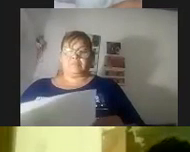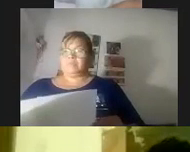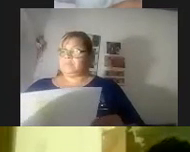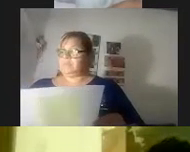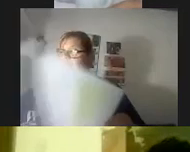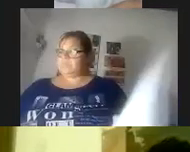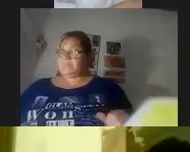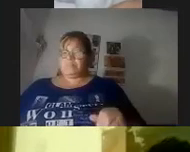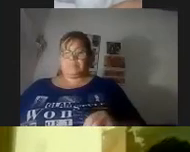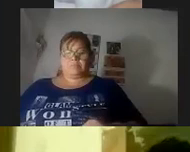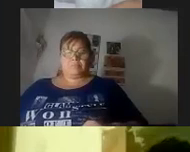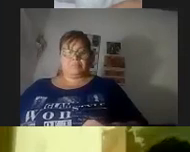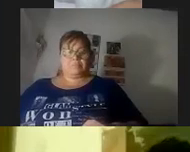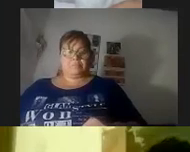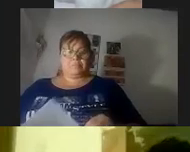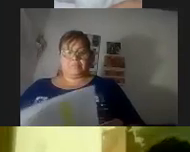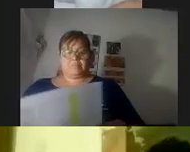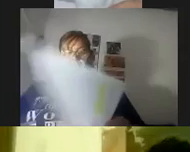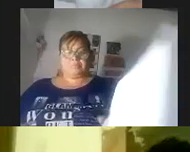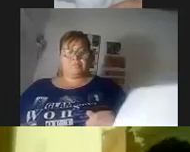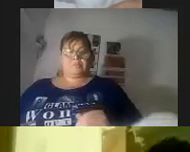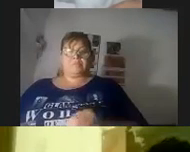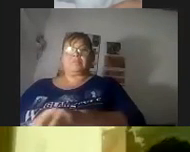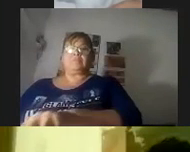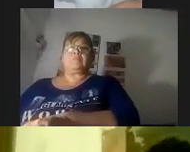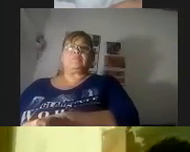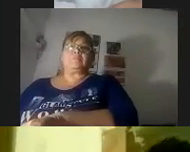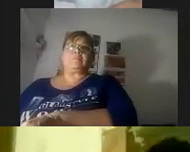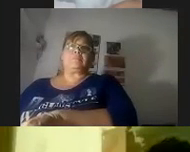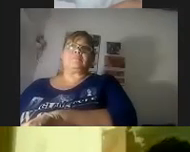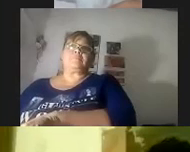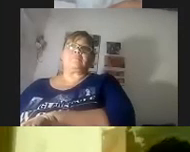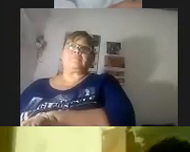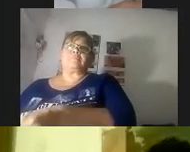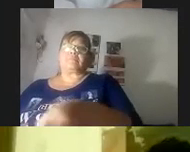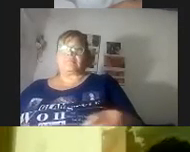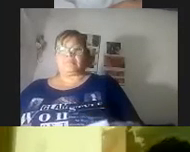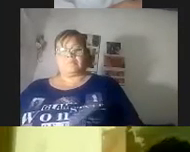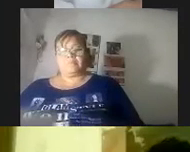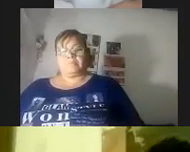los ovarios, que son infrapélvicos, ¿no? Infraabdominales.